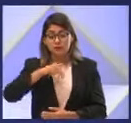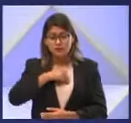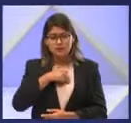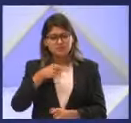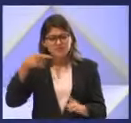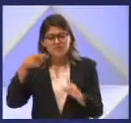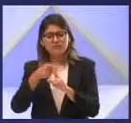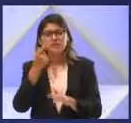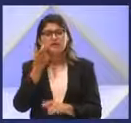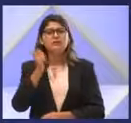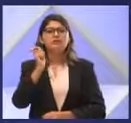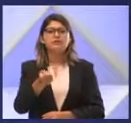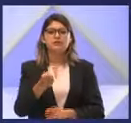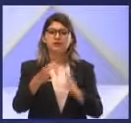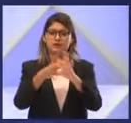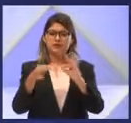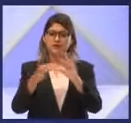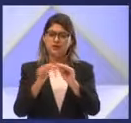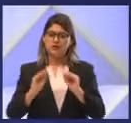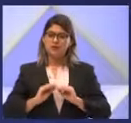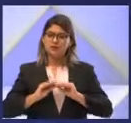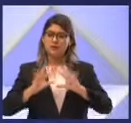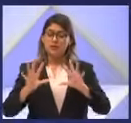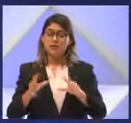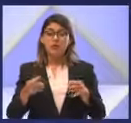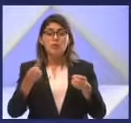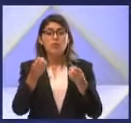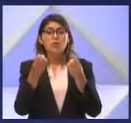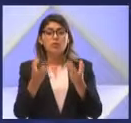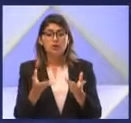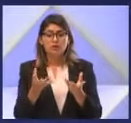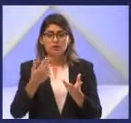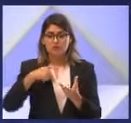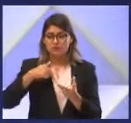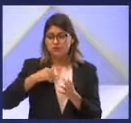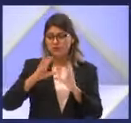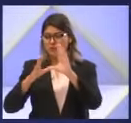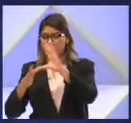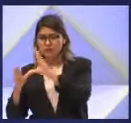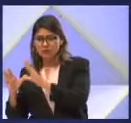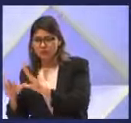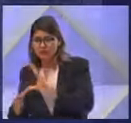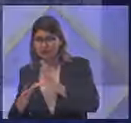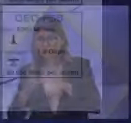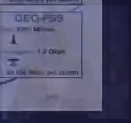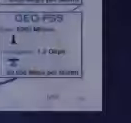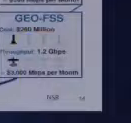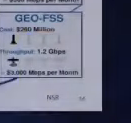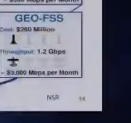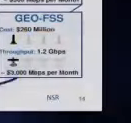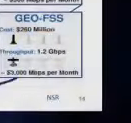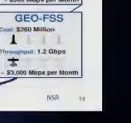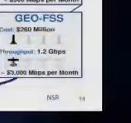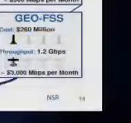definir cuánto cuánto nos cuesta un satélite geoestacionario de servicio fijo que se muestra